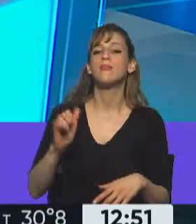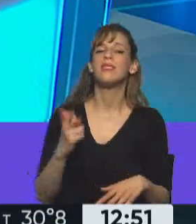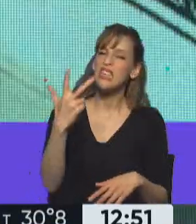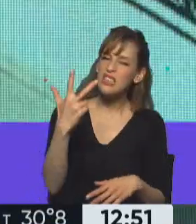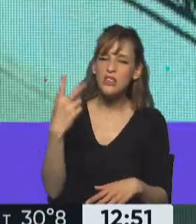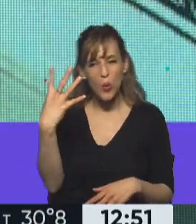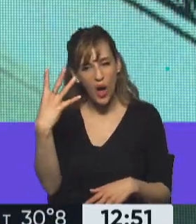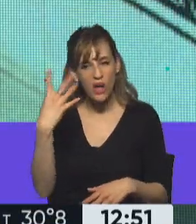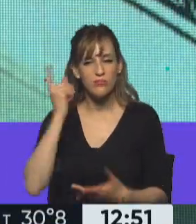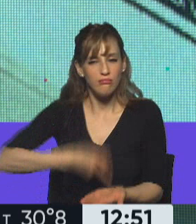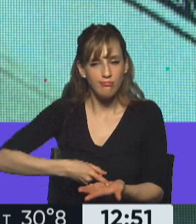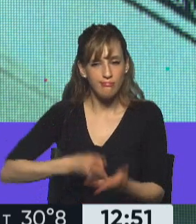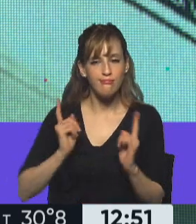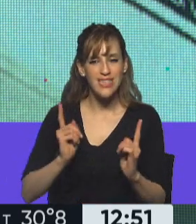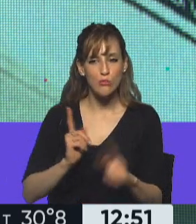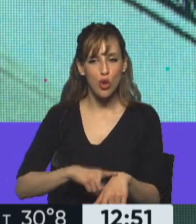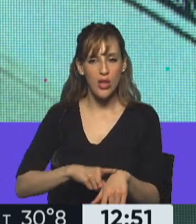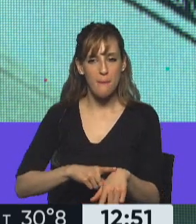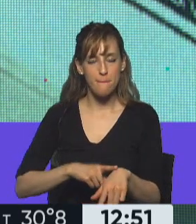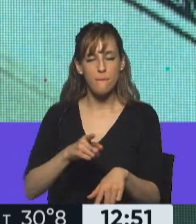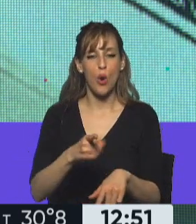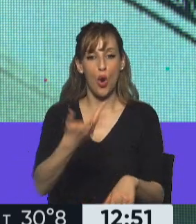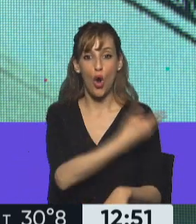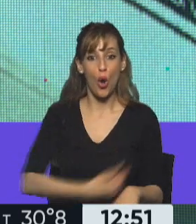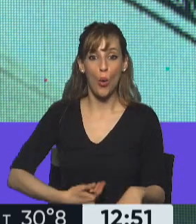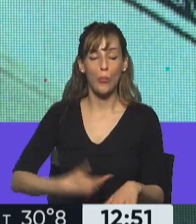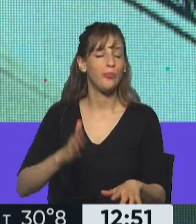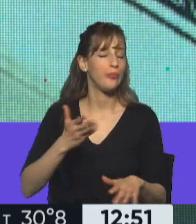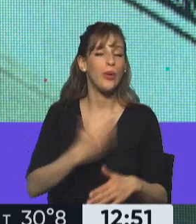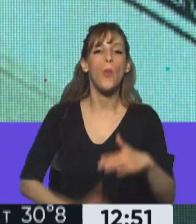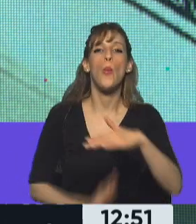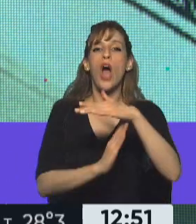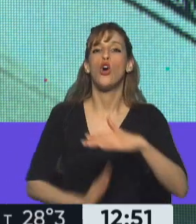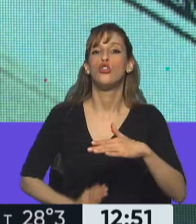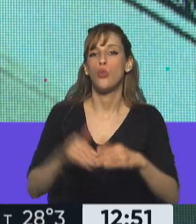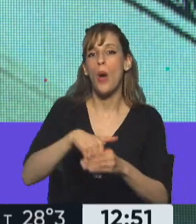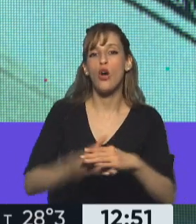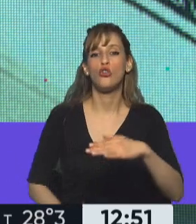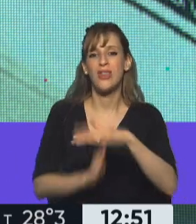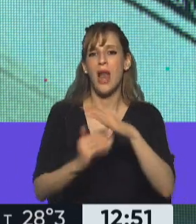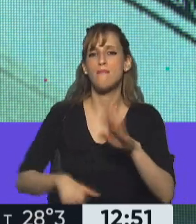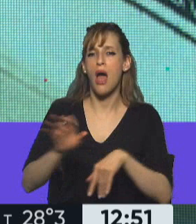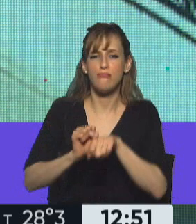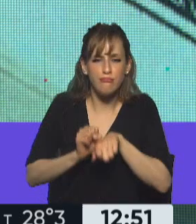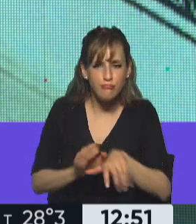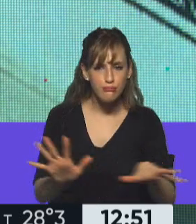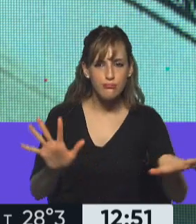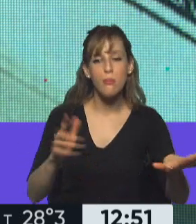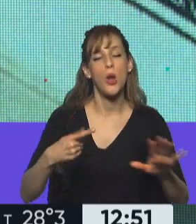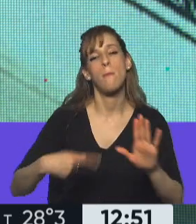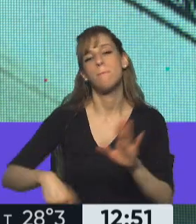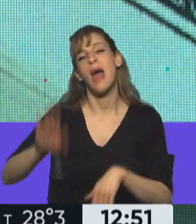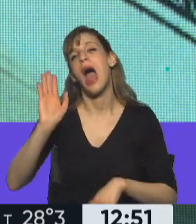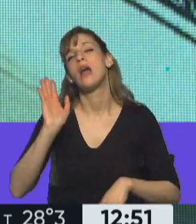que simultáneamente difundió el Banco Central, pero la que tuvo mayor repercusión y sobre todo se ganó